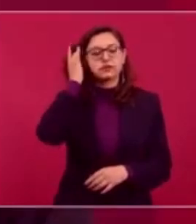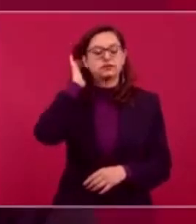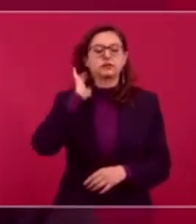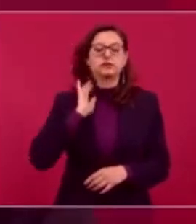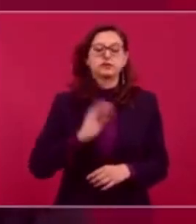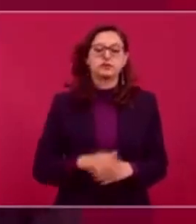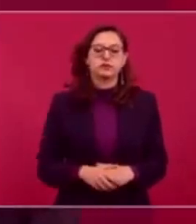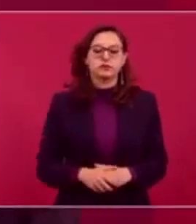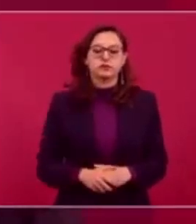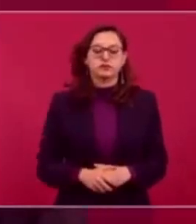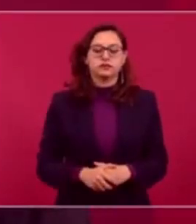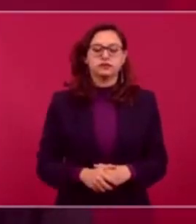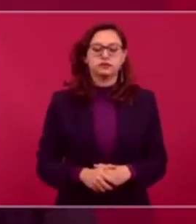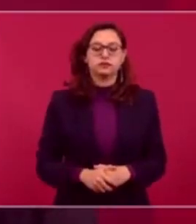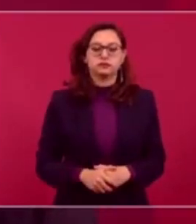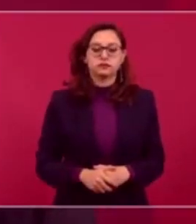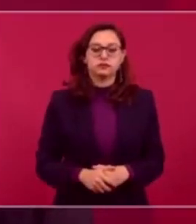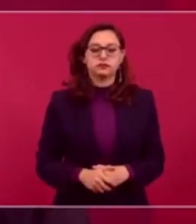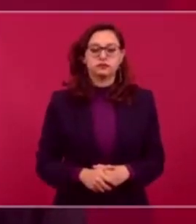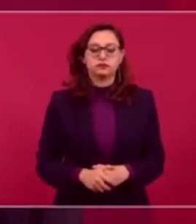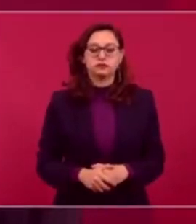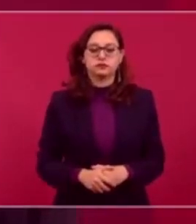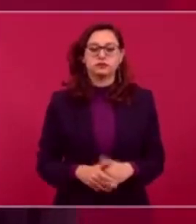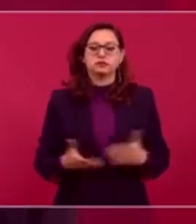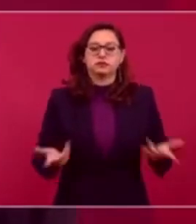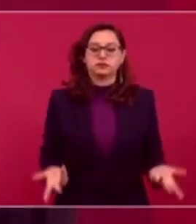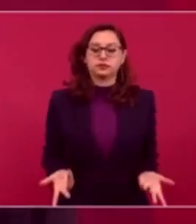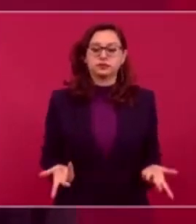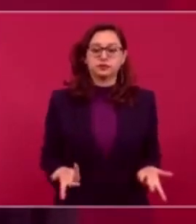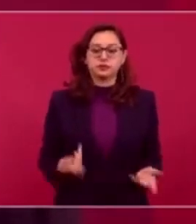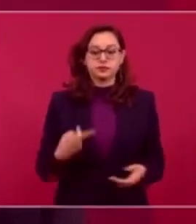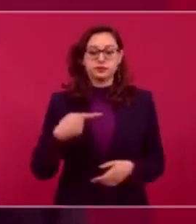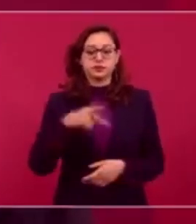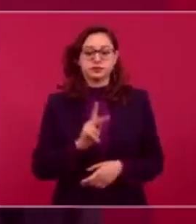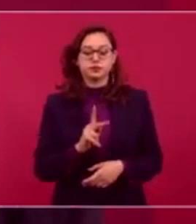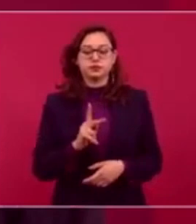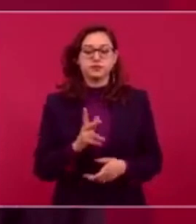¿pero cuántos son los que están en contra?